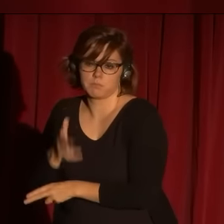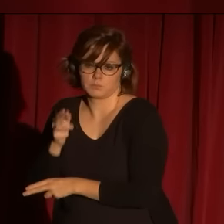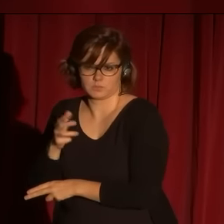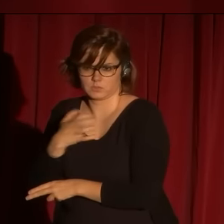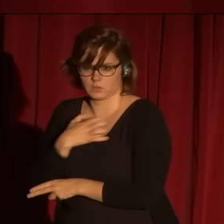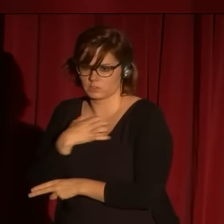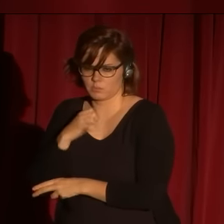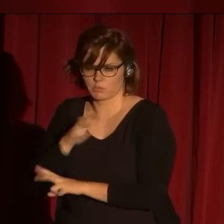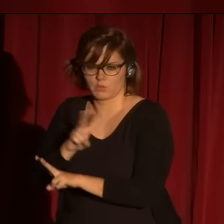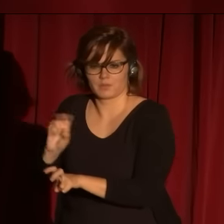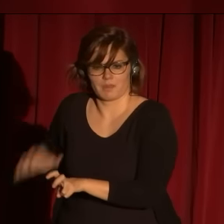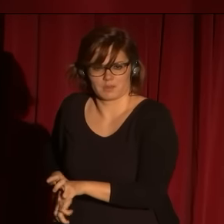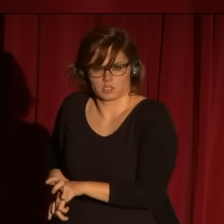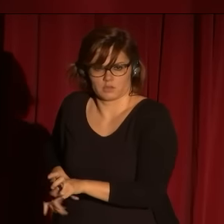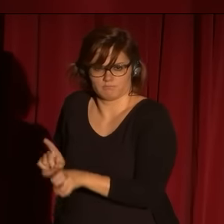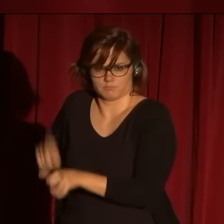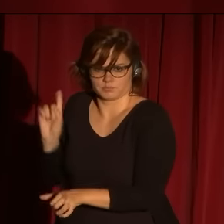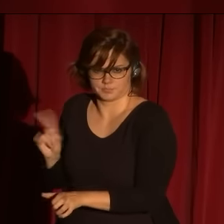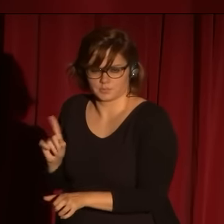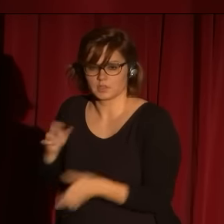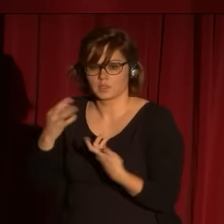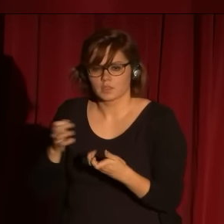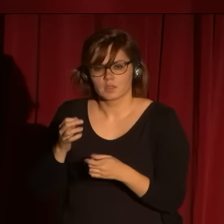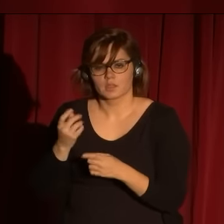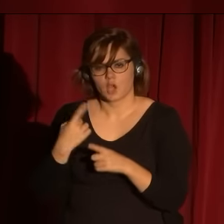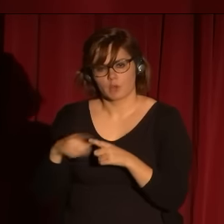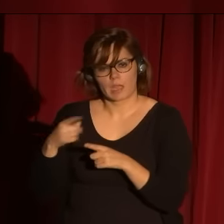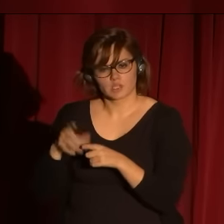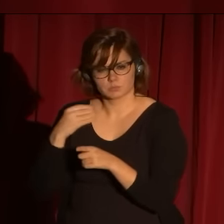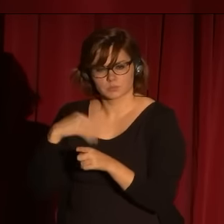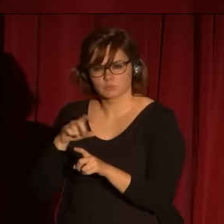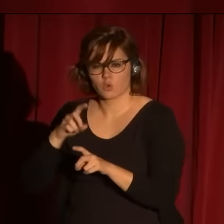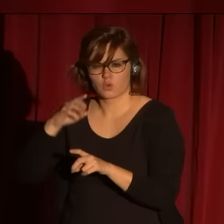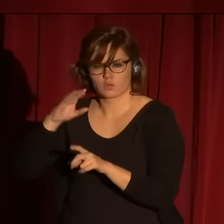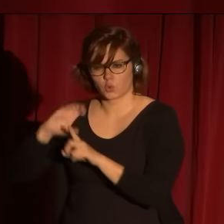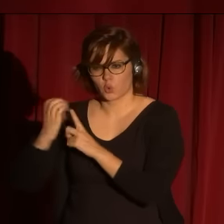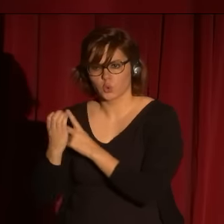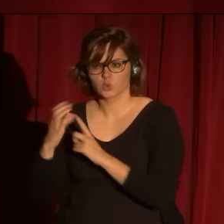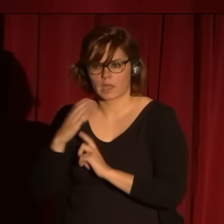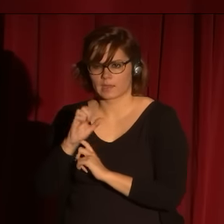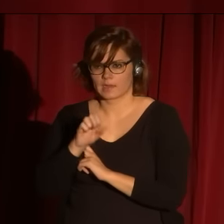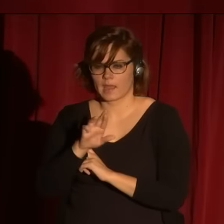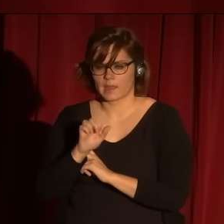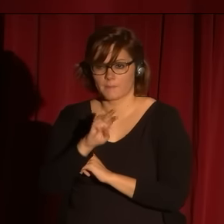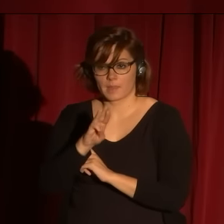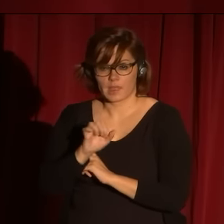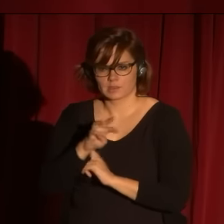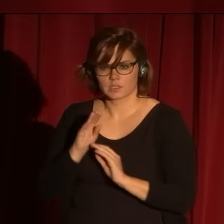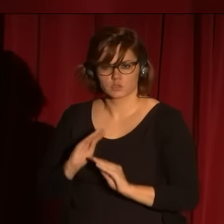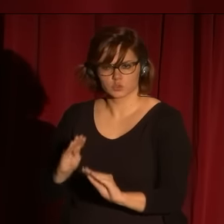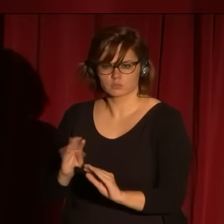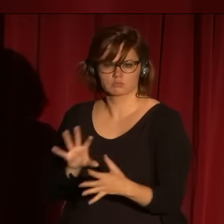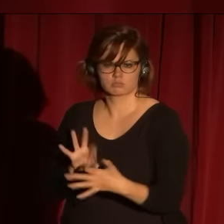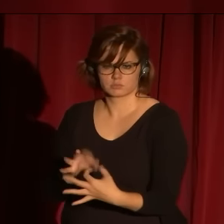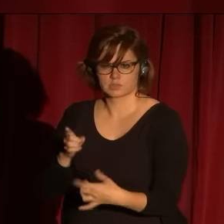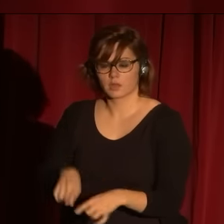ya no es aristocrática este cuadro muestra el mismo tipo de objetos y apela al mismo tipo de cultura que los cuadros de Clara paters y además está pintado en el